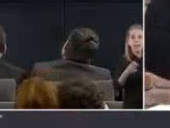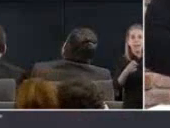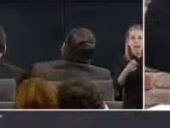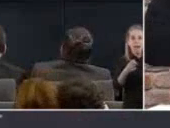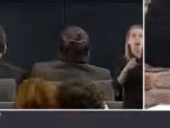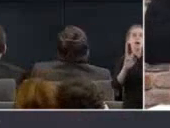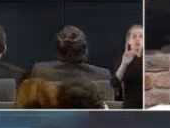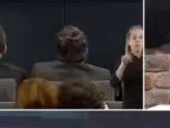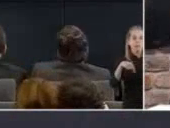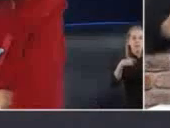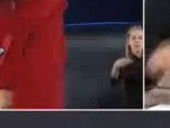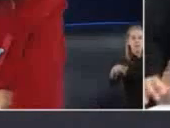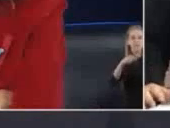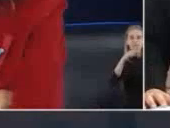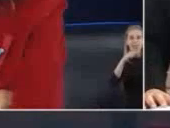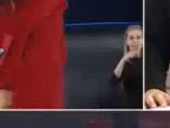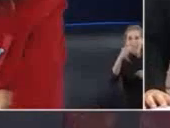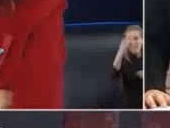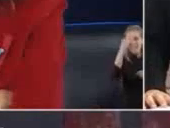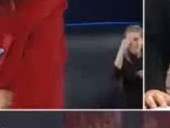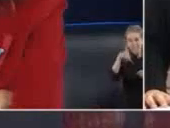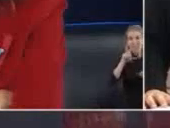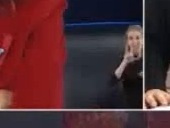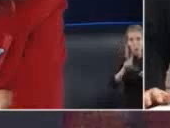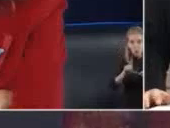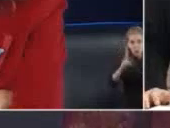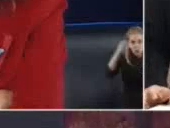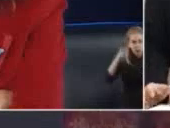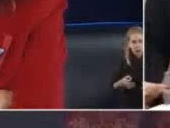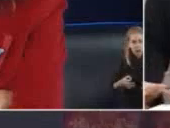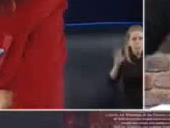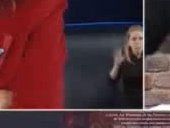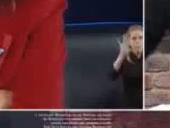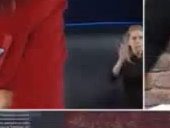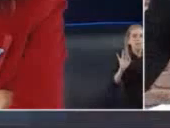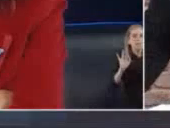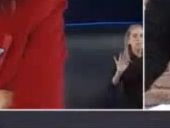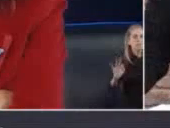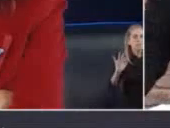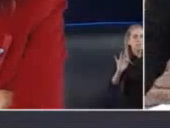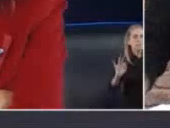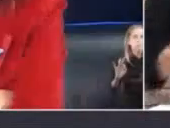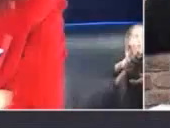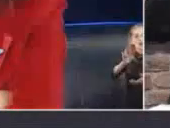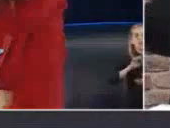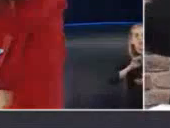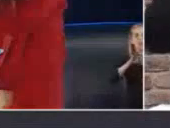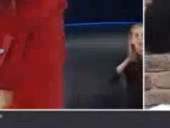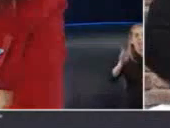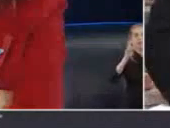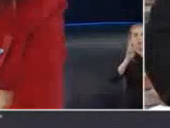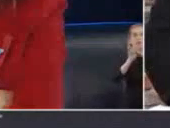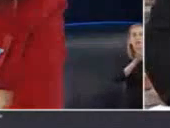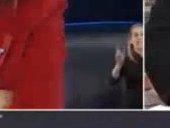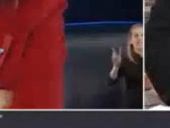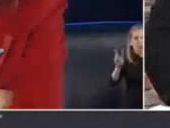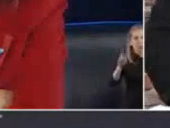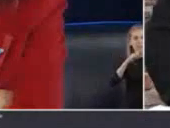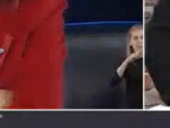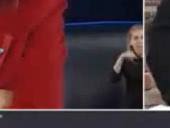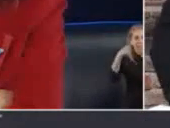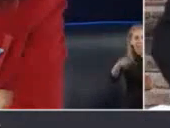parece mentira pero ha quedado en un nivel de aislamiento demasiado grande digamos haber rechazo de todas las organizaciones